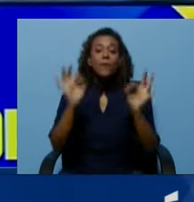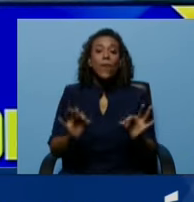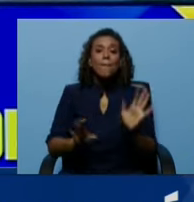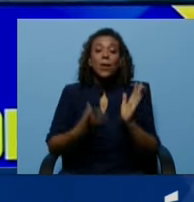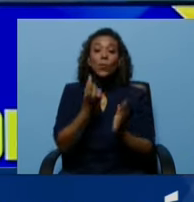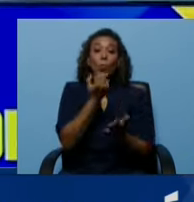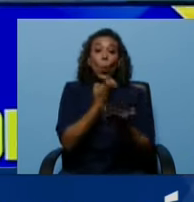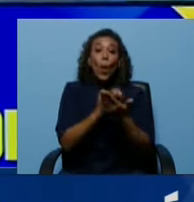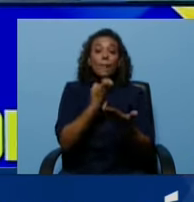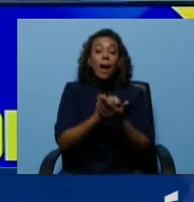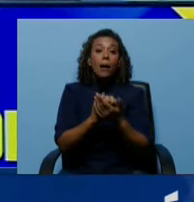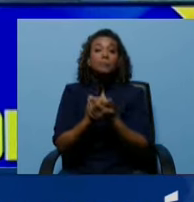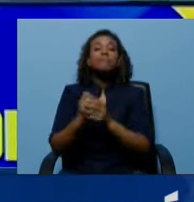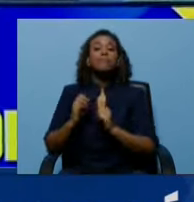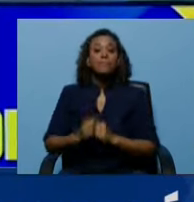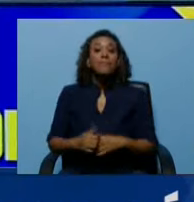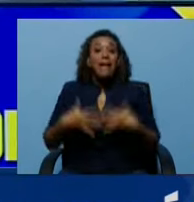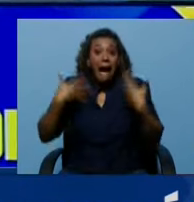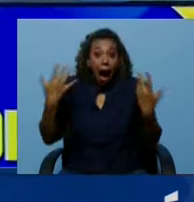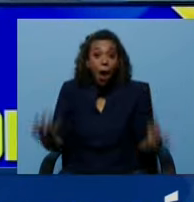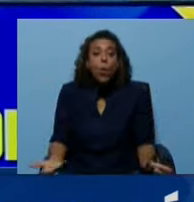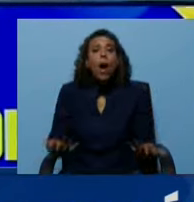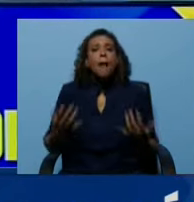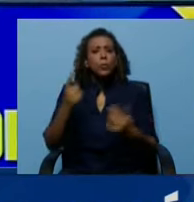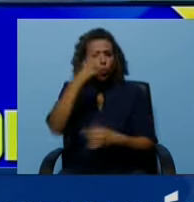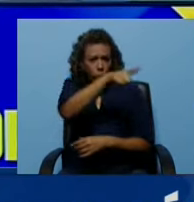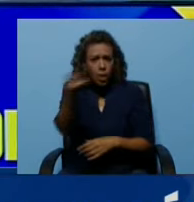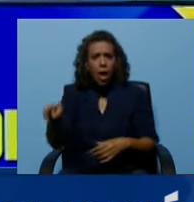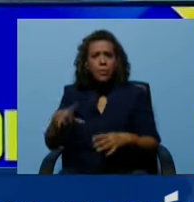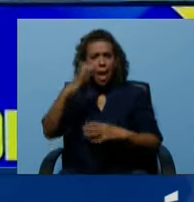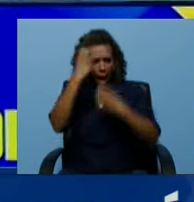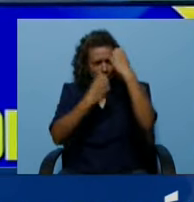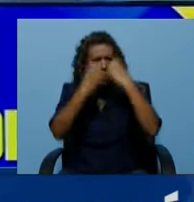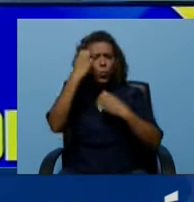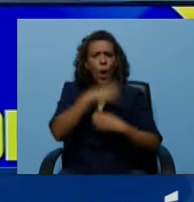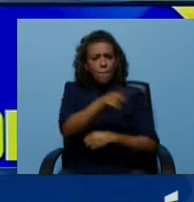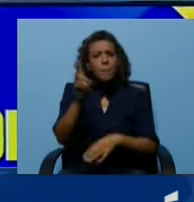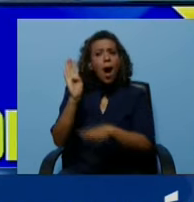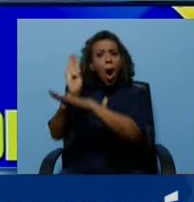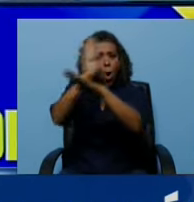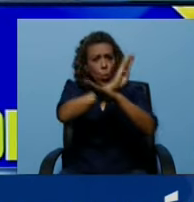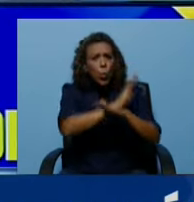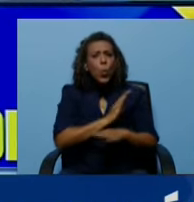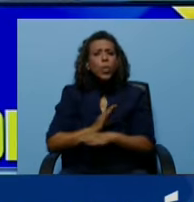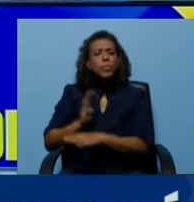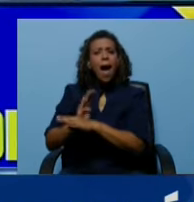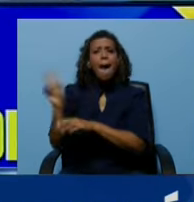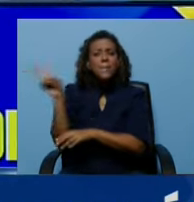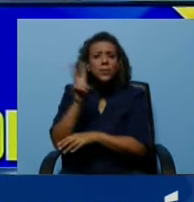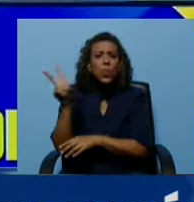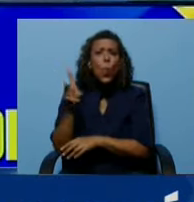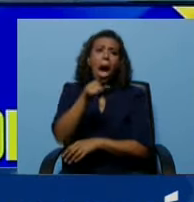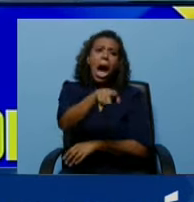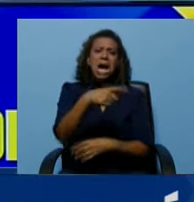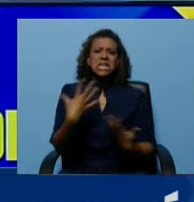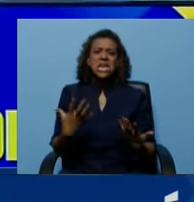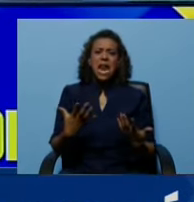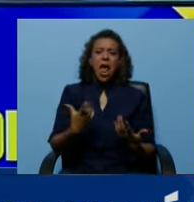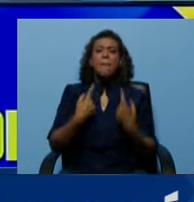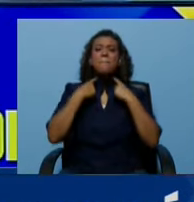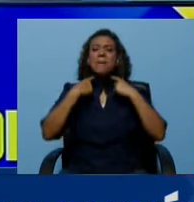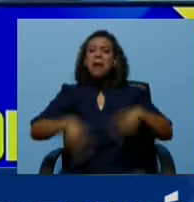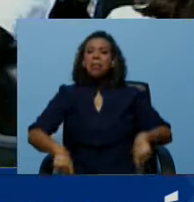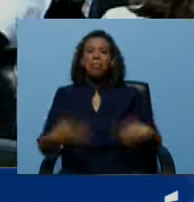armónica. Cuidemos todo. Cuidemos a Venezuela. Este es el juego de ganar, ganar. Hay quienes quieren el juego de